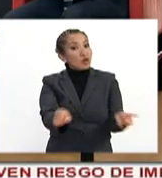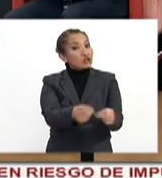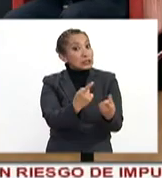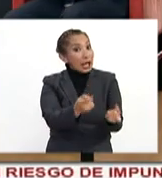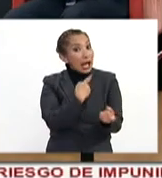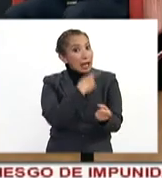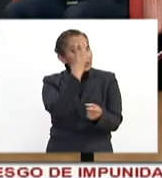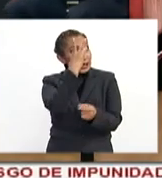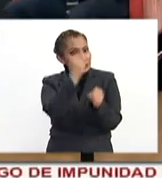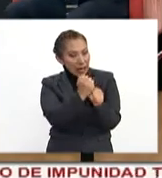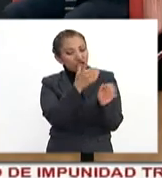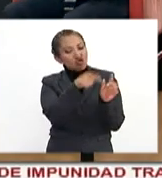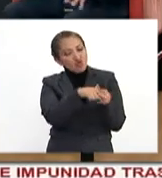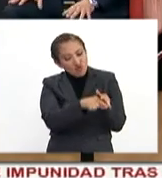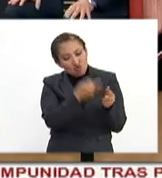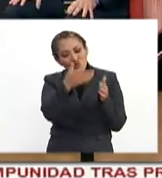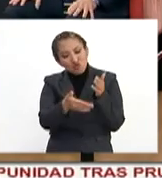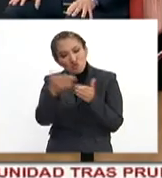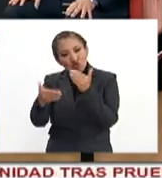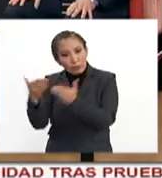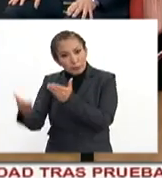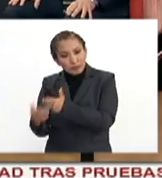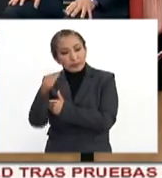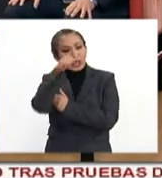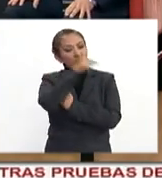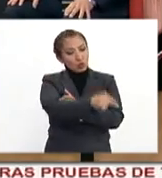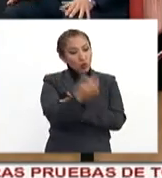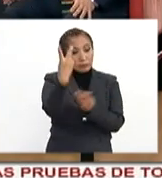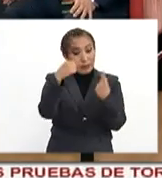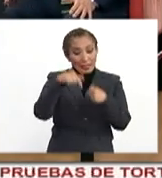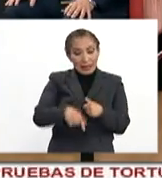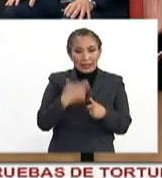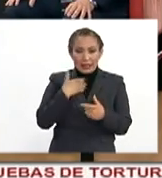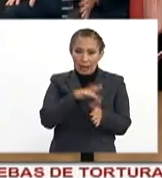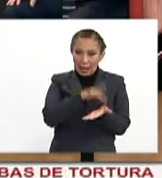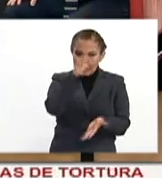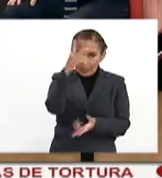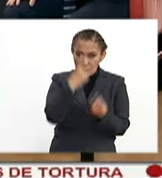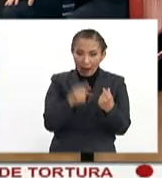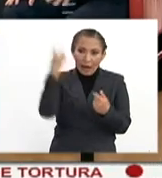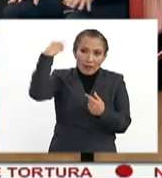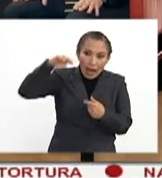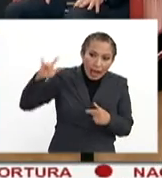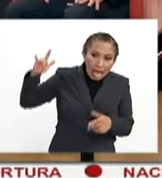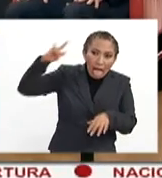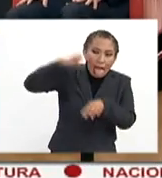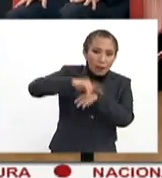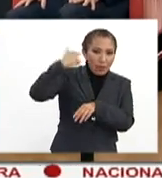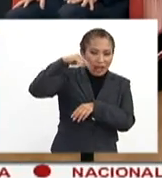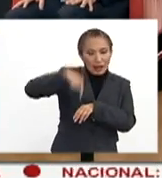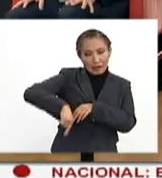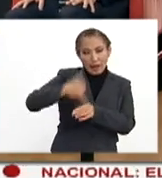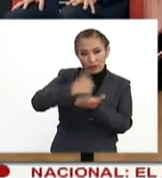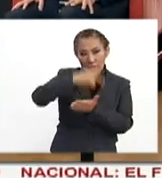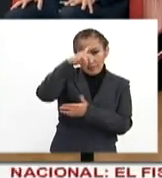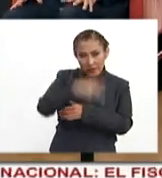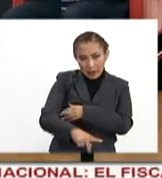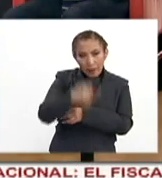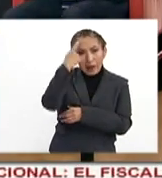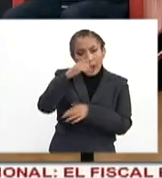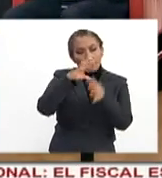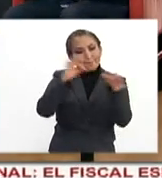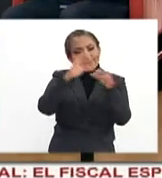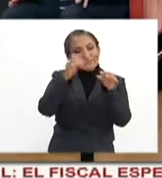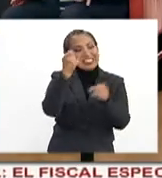música, tiene 3 años, y qué mejor que tú que estés aquí. Te damos las gracias por hacer el viaje desde Guadalajara hasta, por supuesto, la Ciudad de México